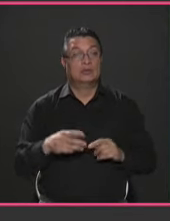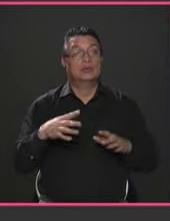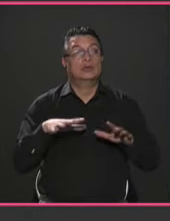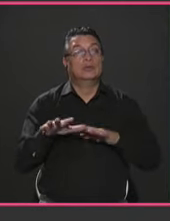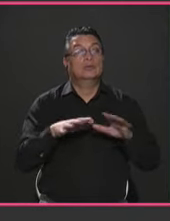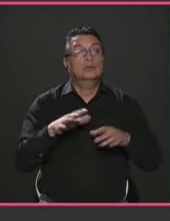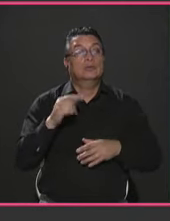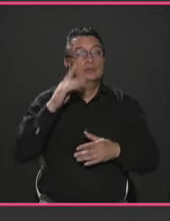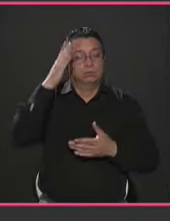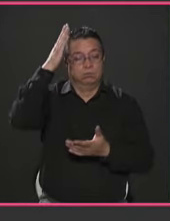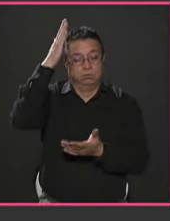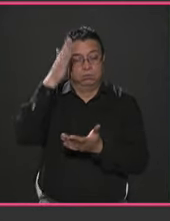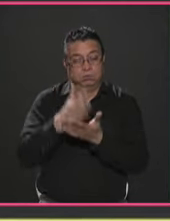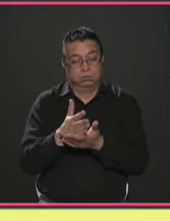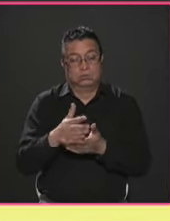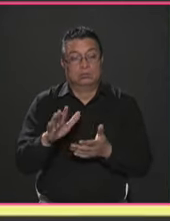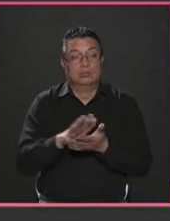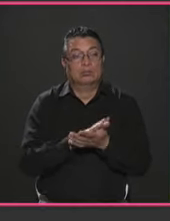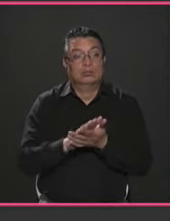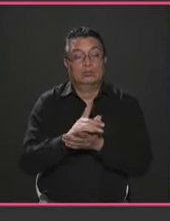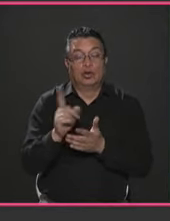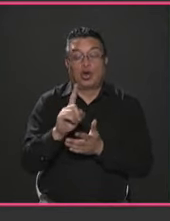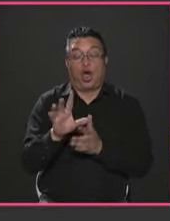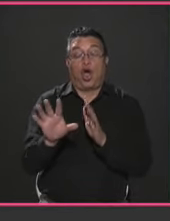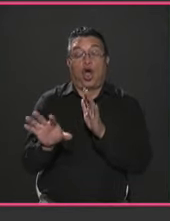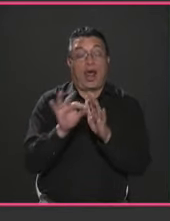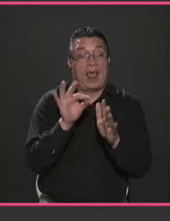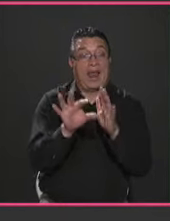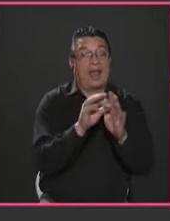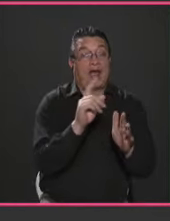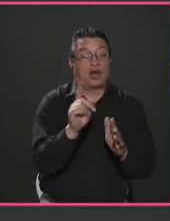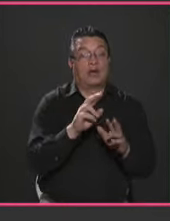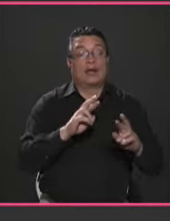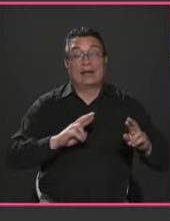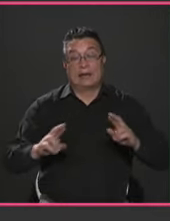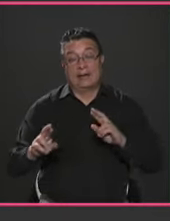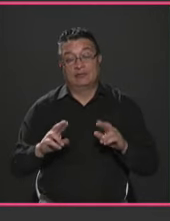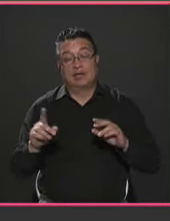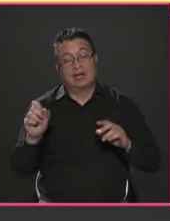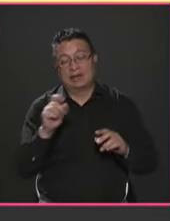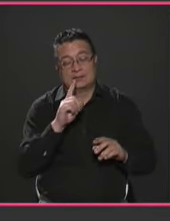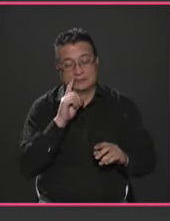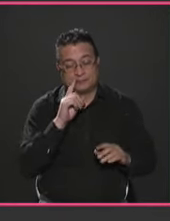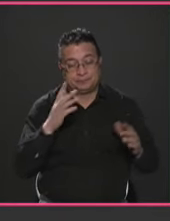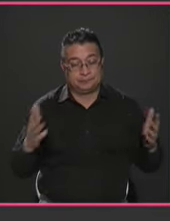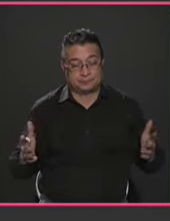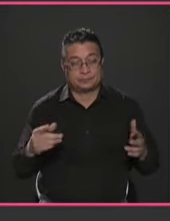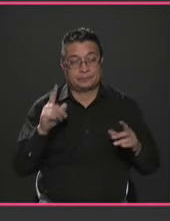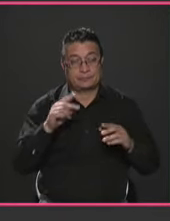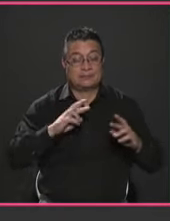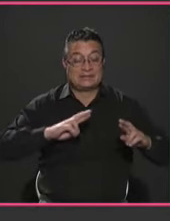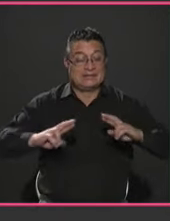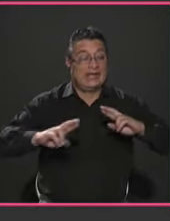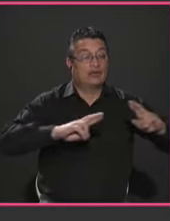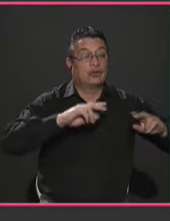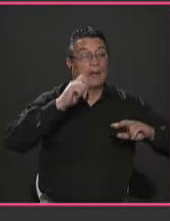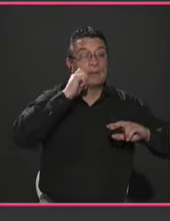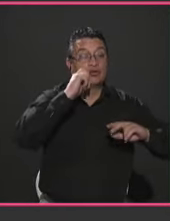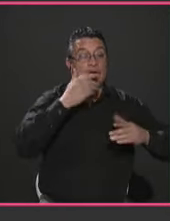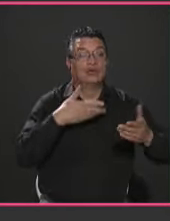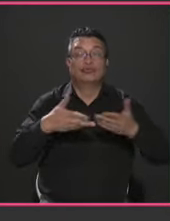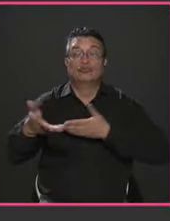como obligaciones que según yo no están elegidas y relaciones así tenemos que ver las relaciones personales como